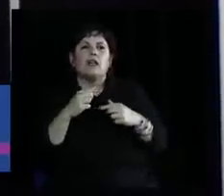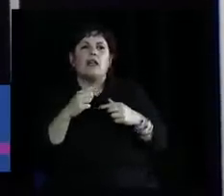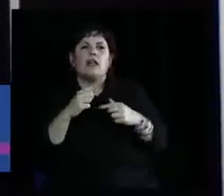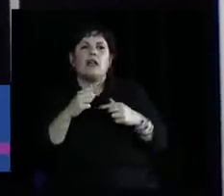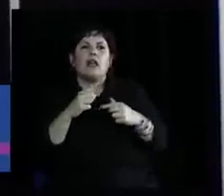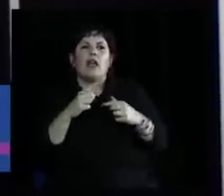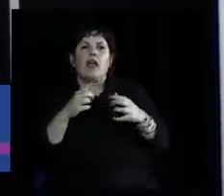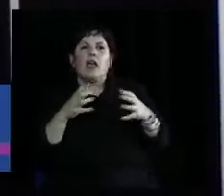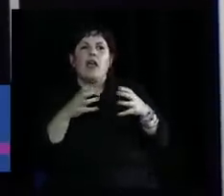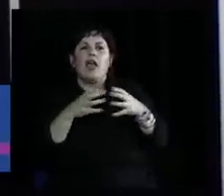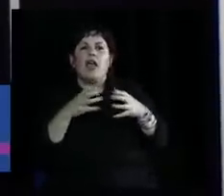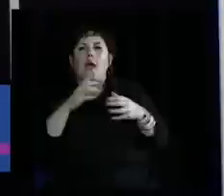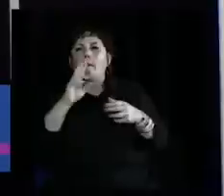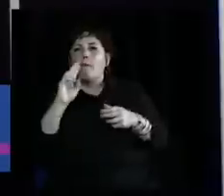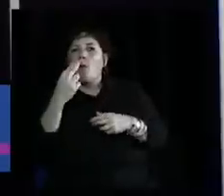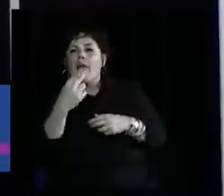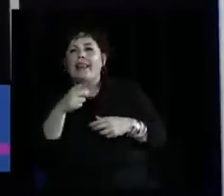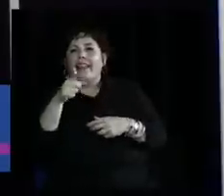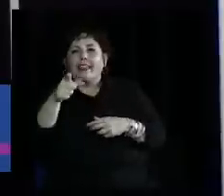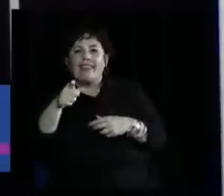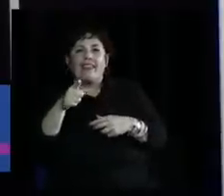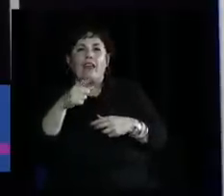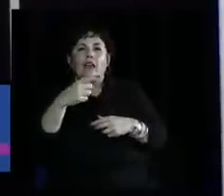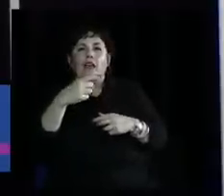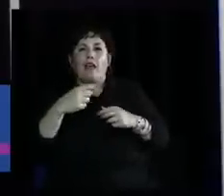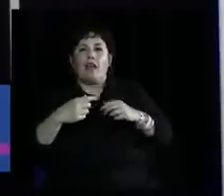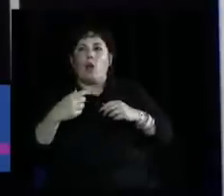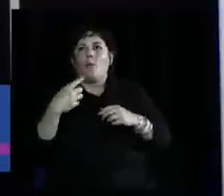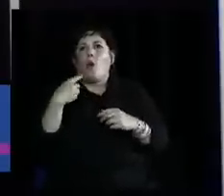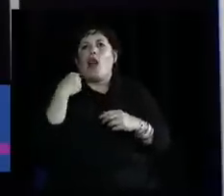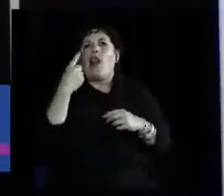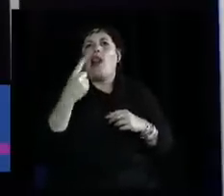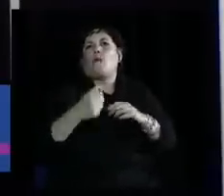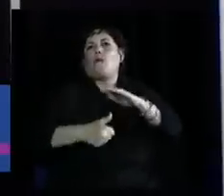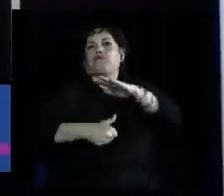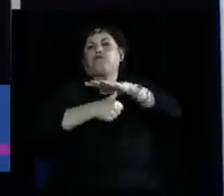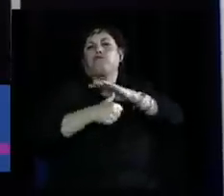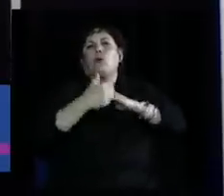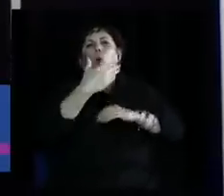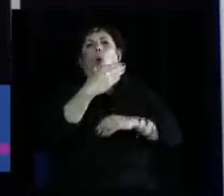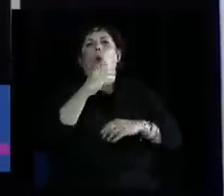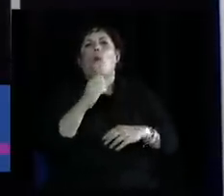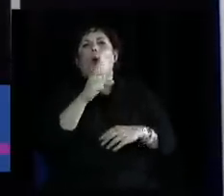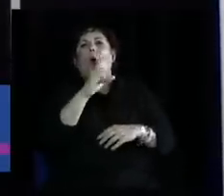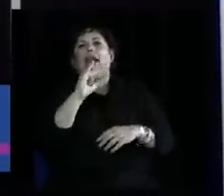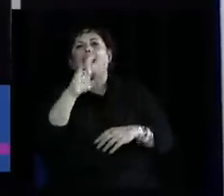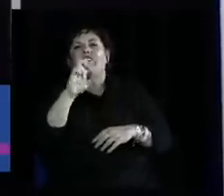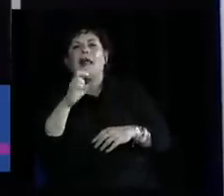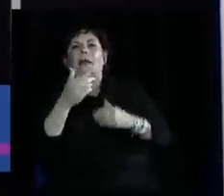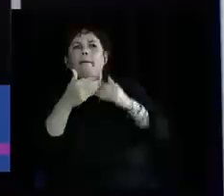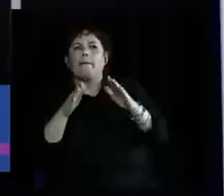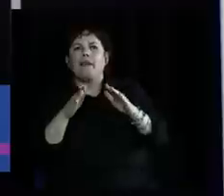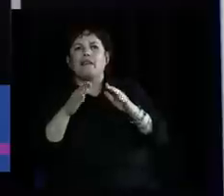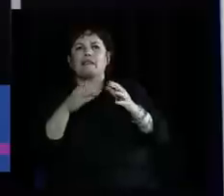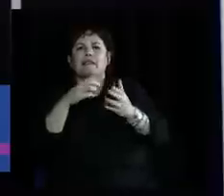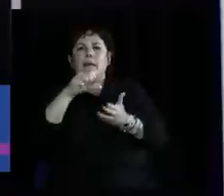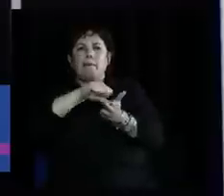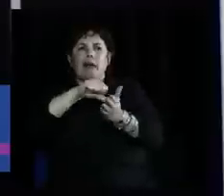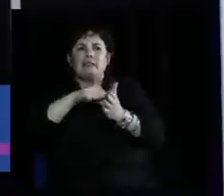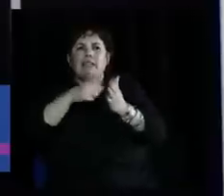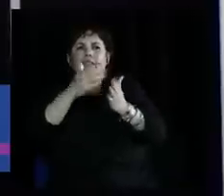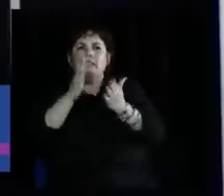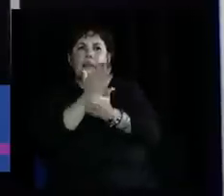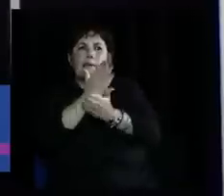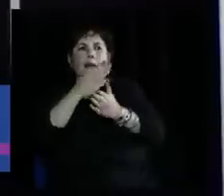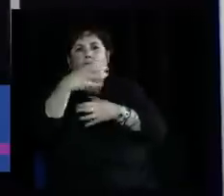justamente de la Gran Colombia tras la muerte de Bolívar, y ahí empieza, igual que en el Río de la Plata, una división de países que también terminó